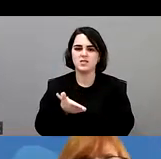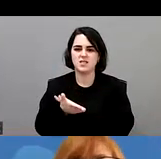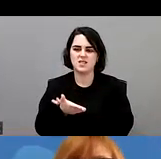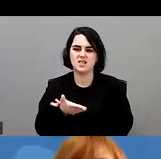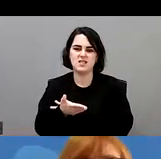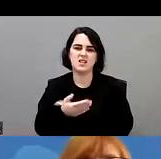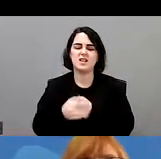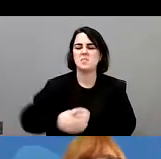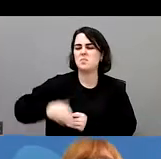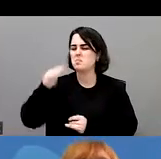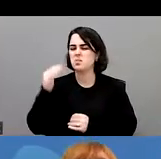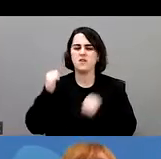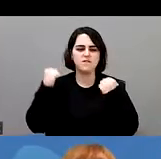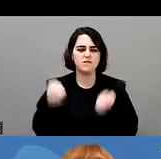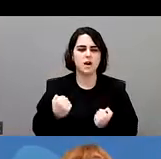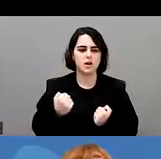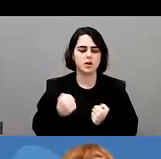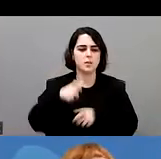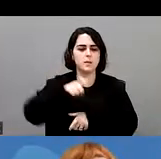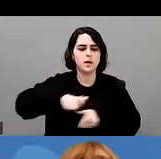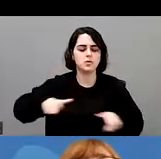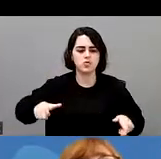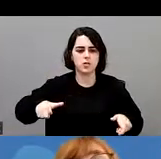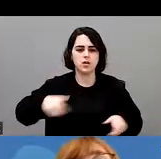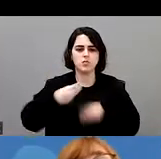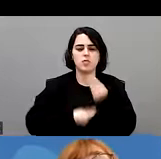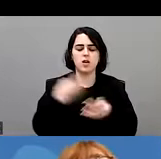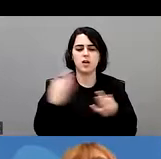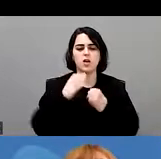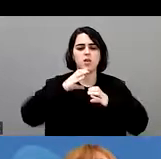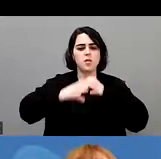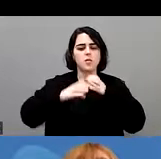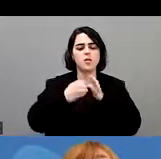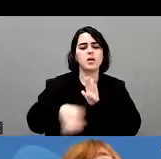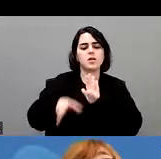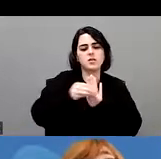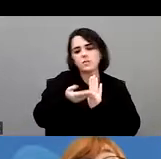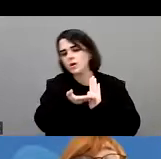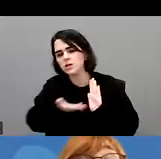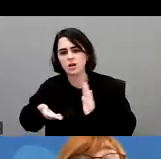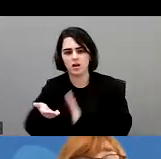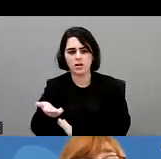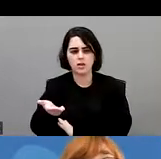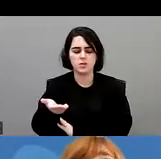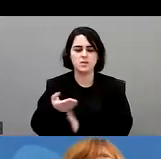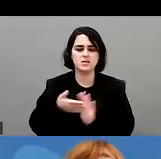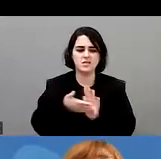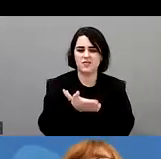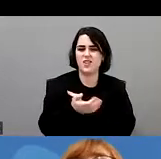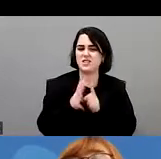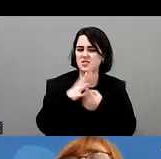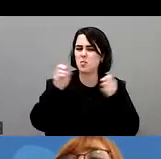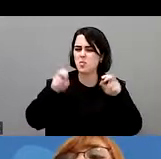agudiza enormemente en las personas que utilizan comunicación aumentativa y alternativa. Se agudiza hasta el punto de